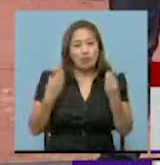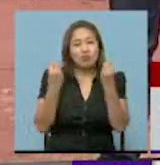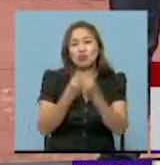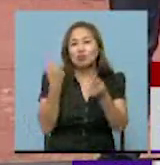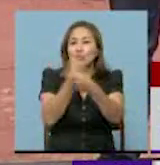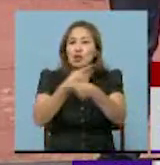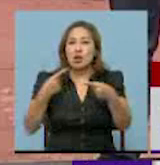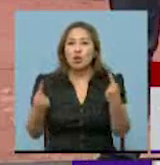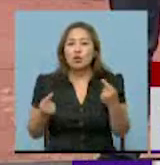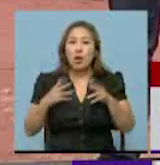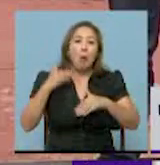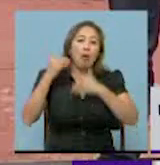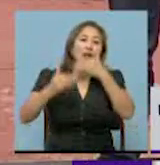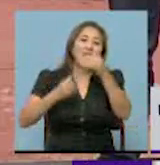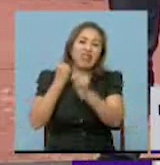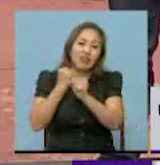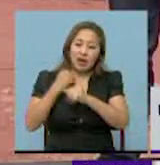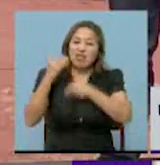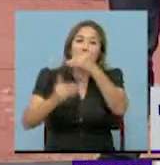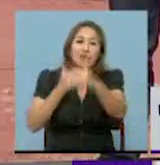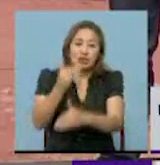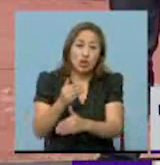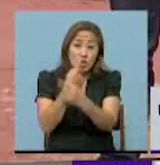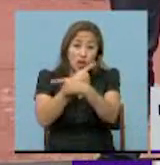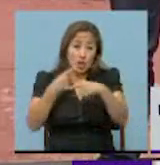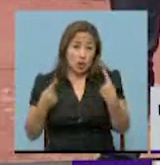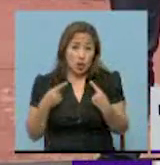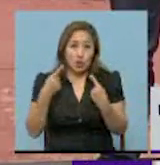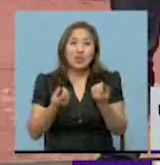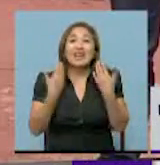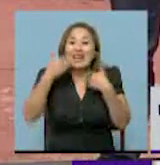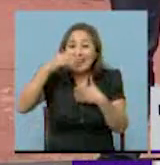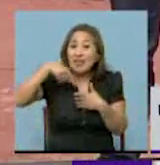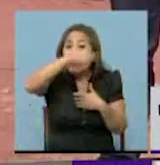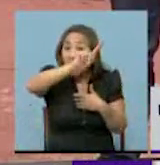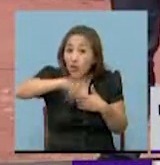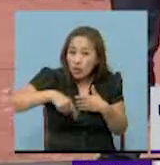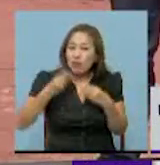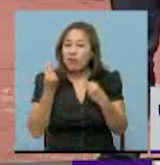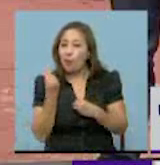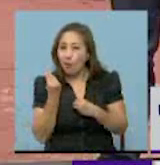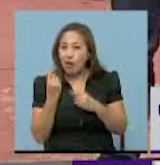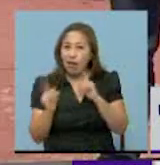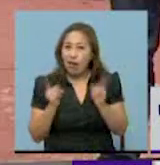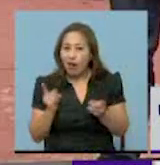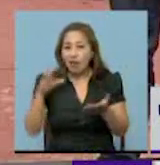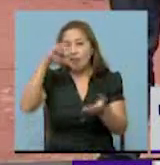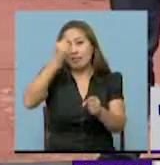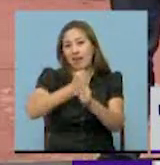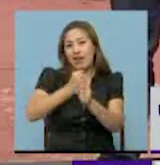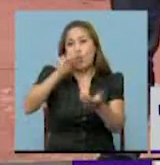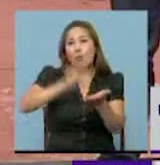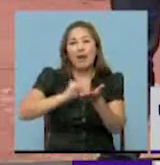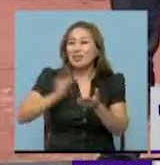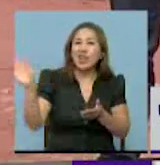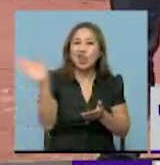muchísimas cosas para desarrollar, cosas que van a generar empleo de calidad para muchos argentinos en cada rincón del